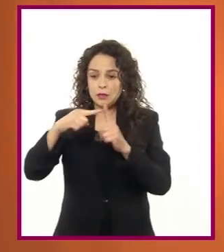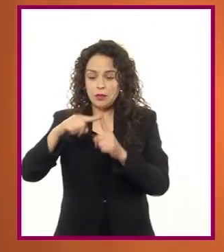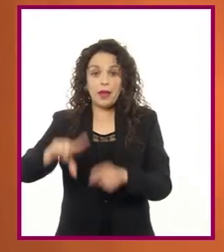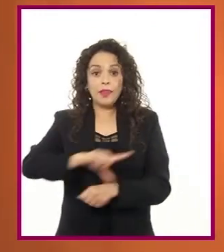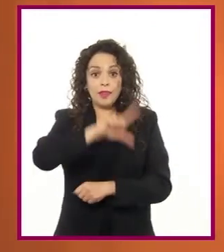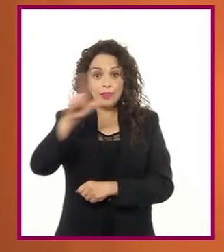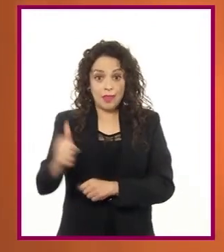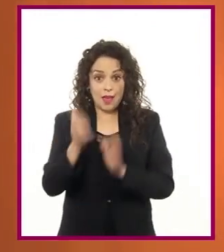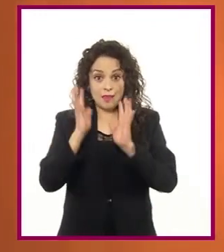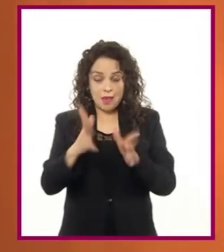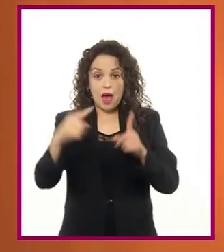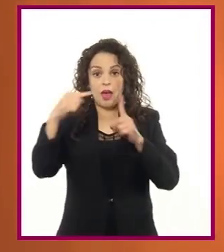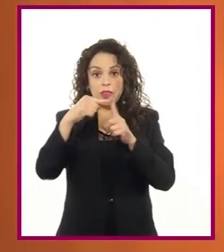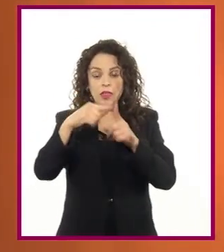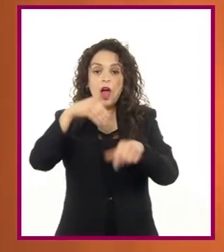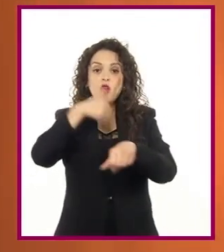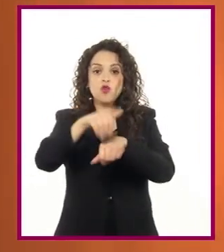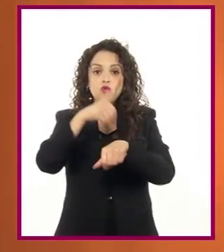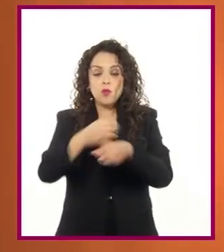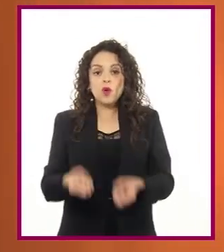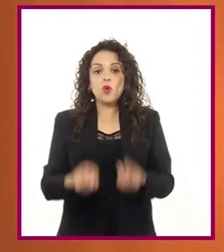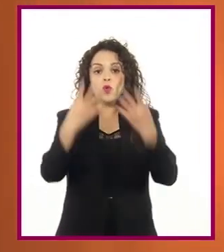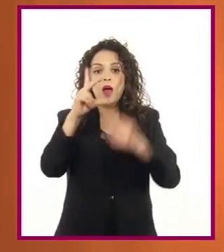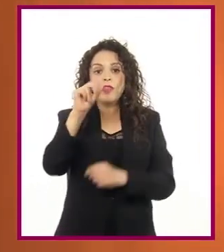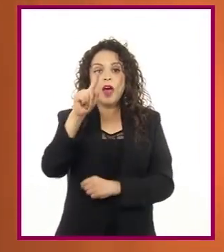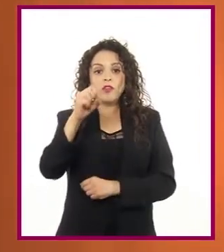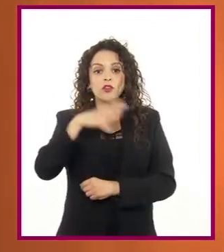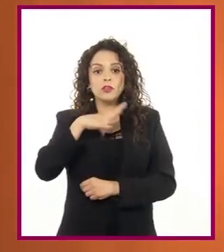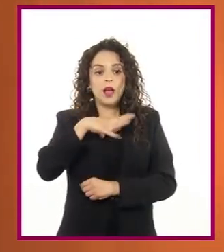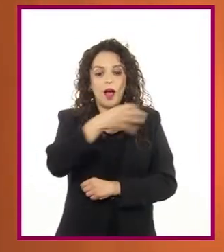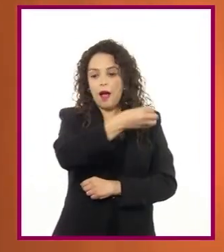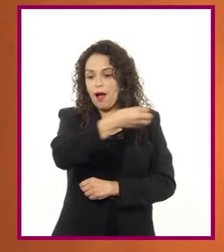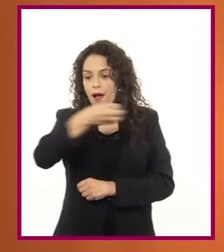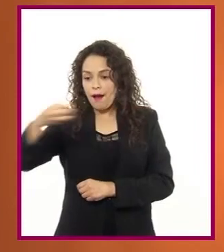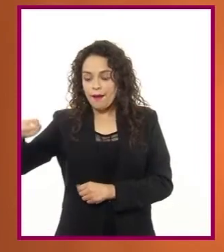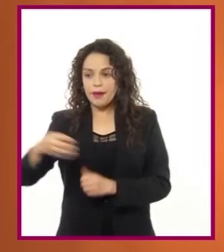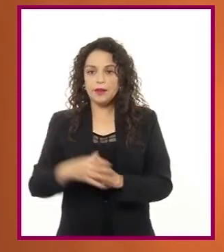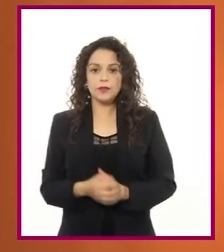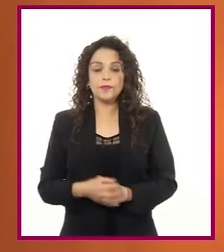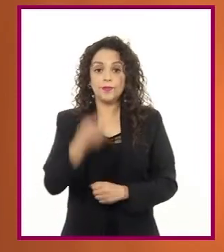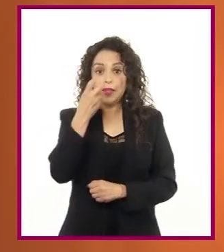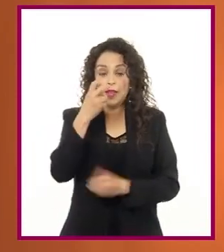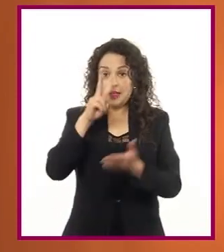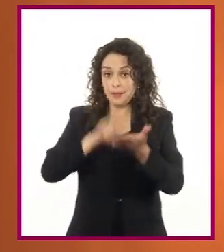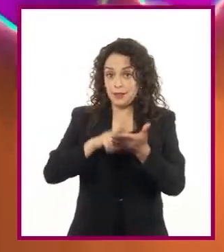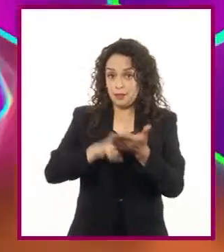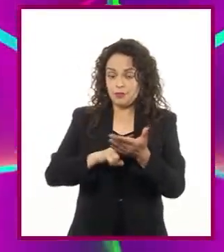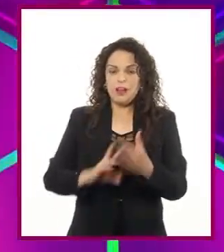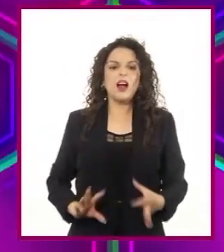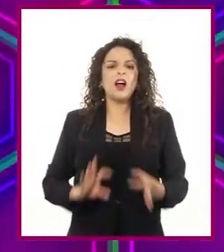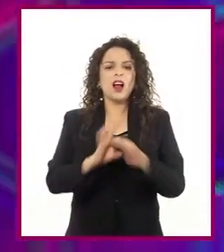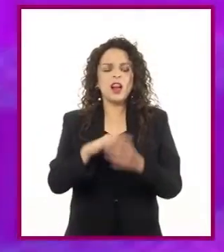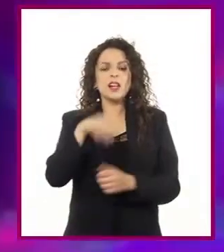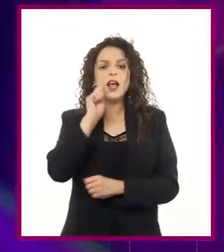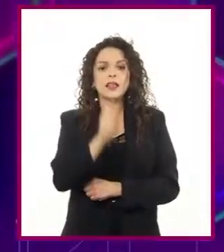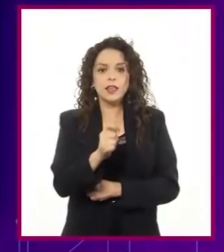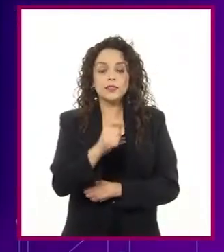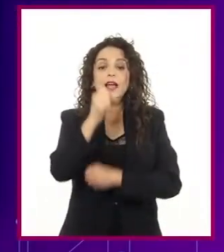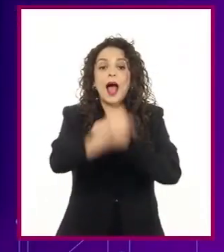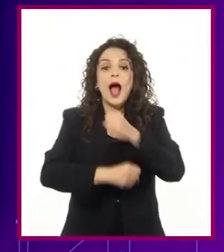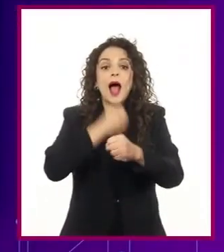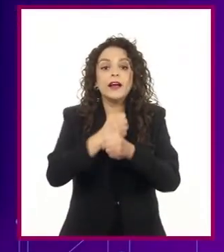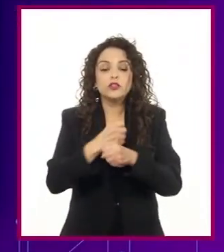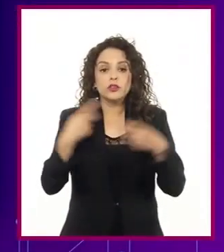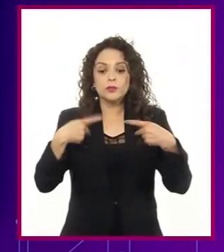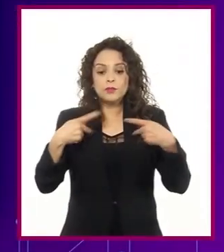el número de datos. Los valores de los datos se refieren a las edades de los asistentes a la clase de